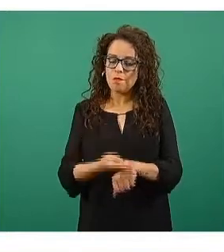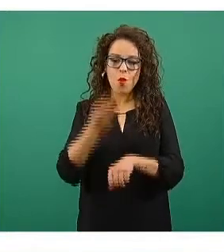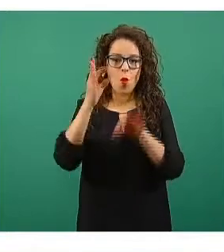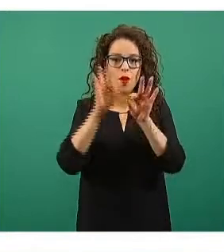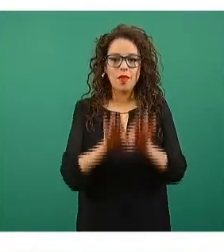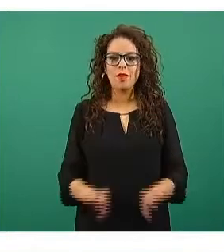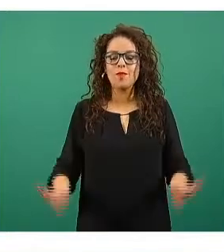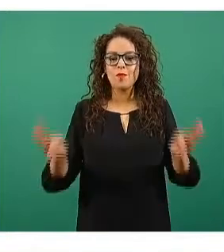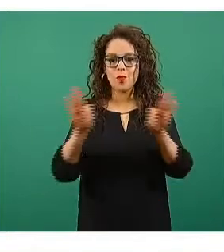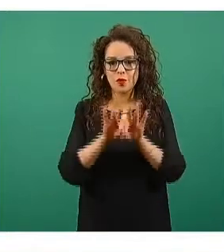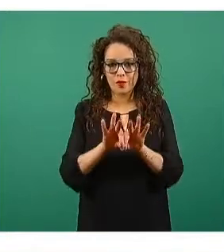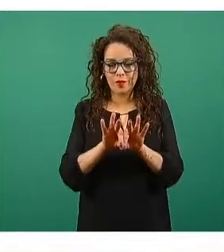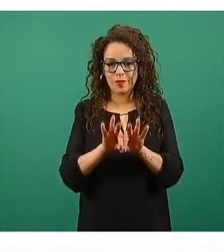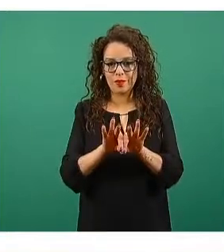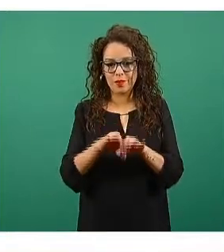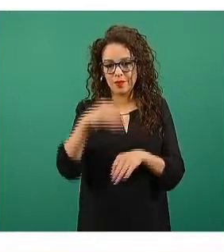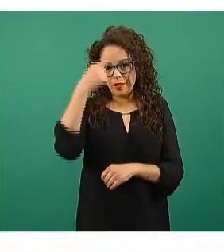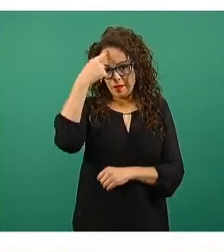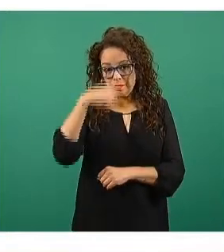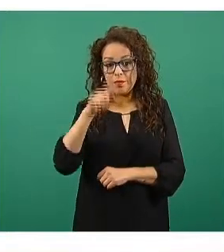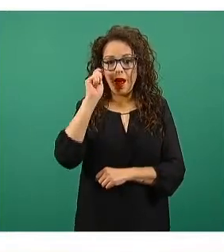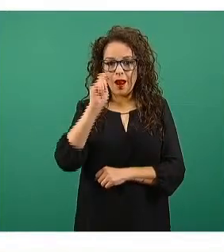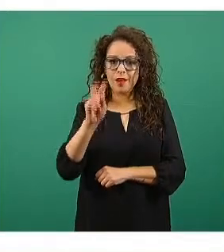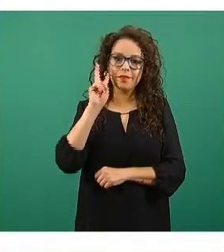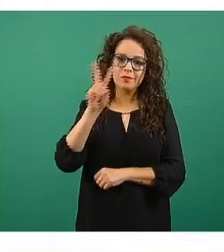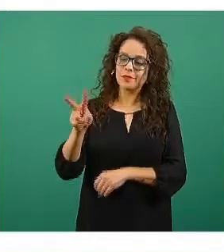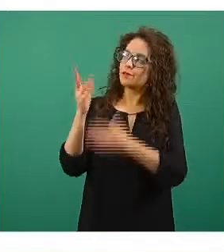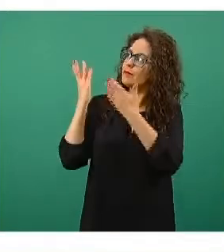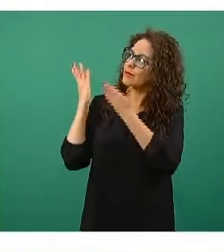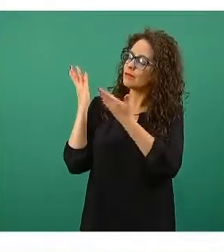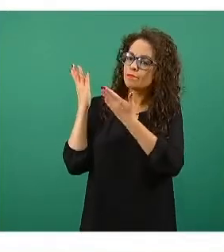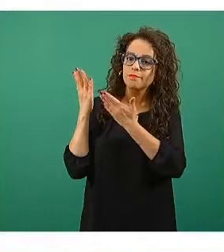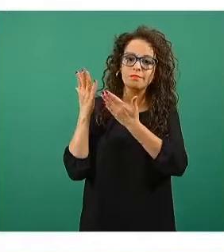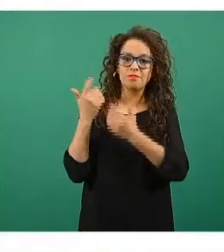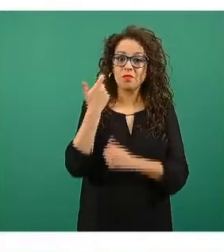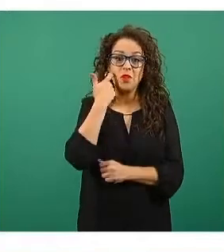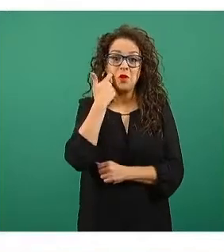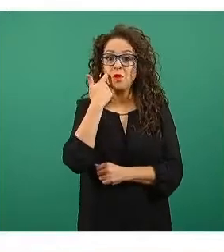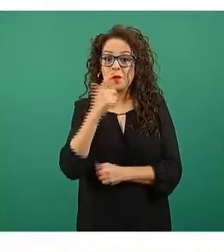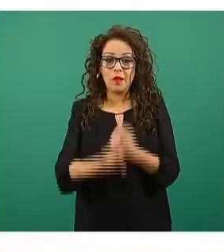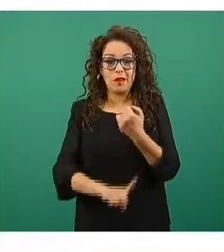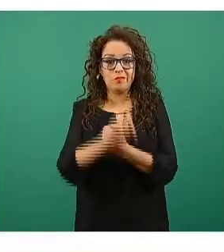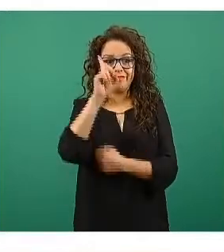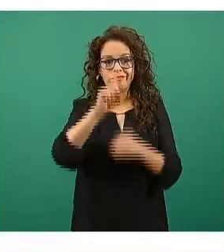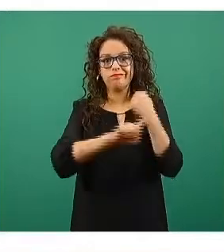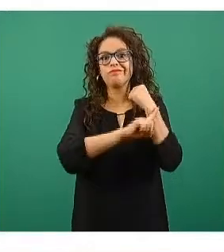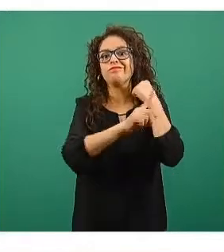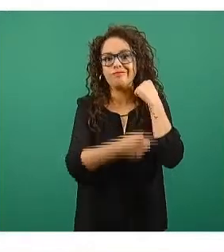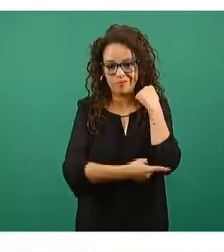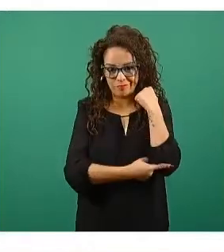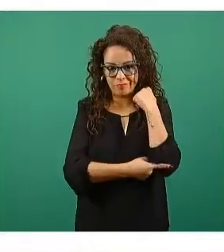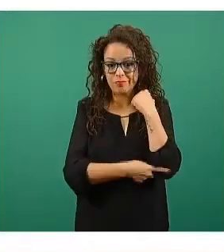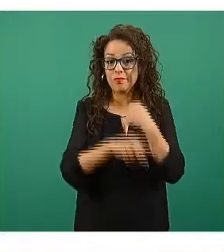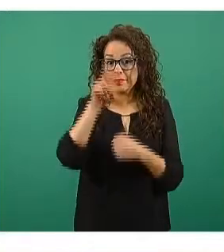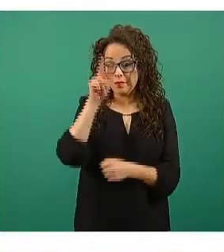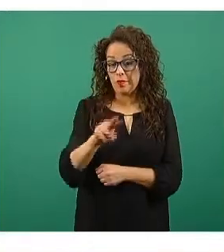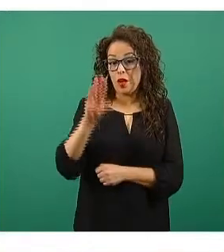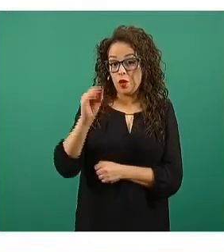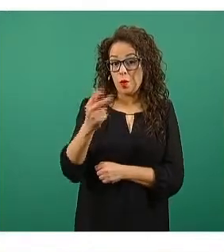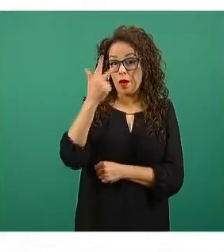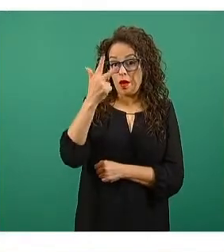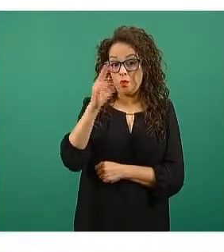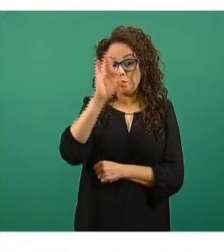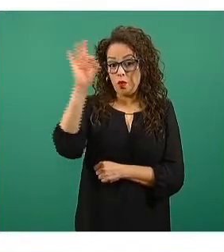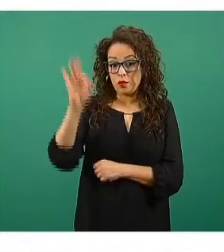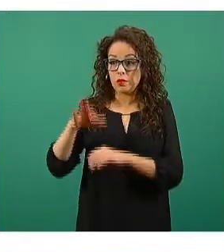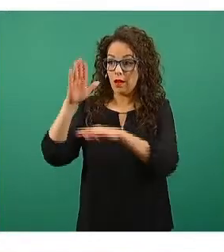importantísimos para, número uno, la prevención de embarazos no deseados, tiene una efectividad arriba del 98%, y